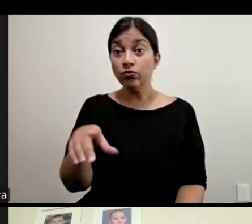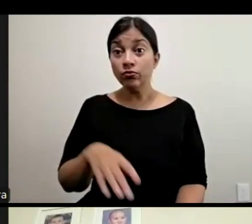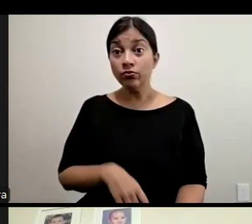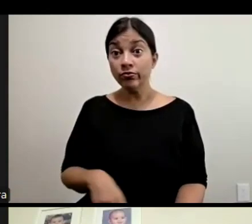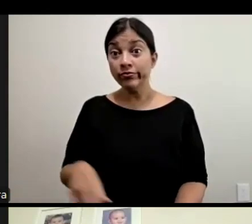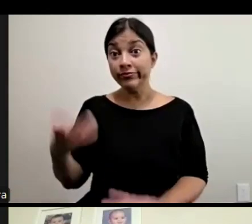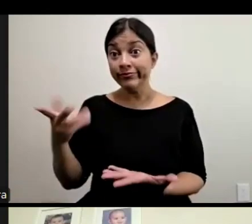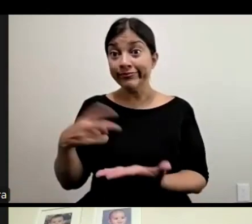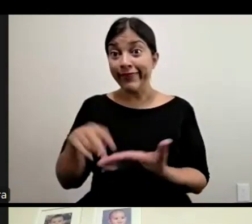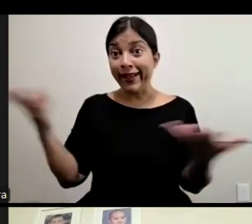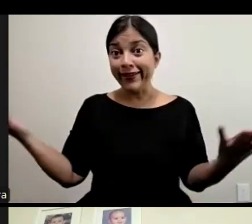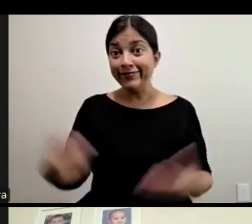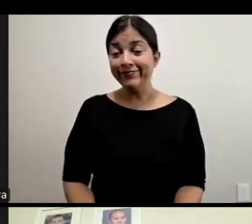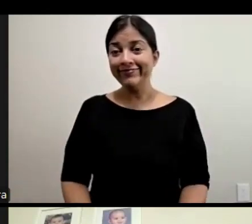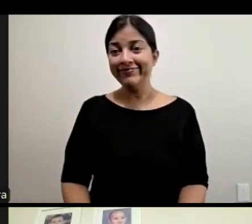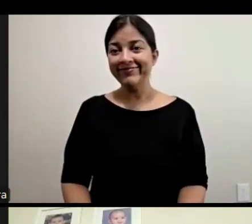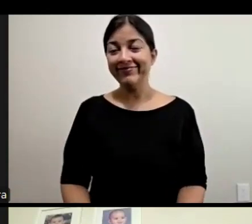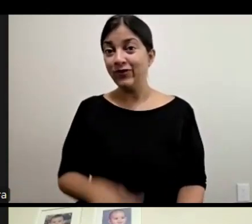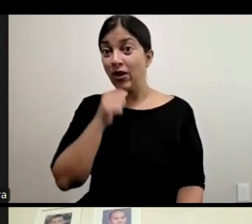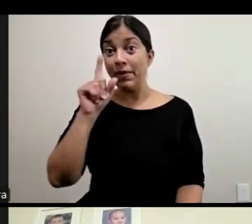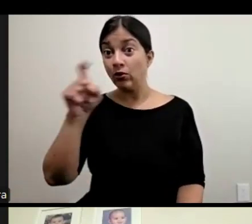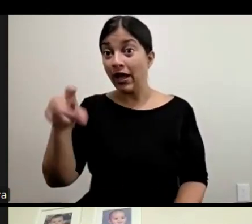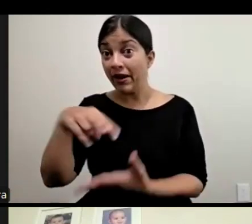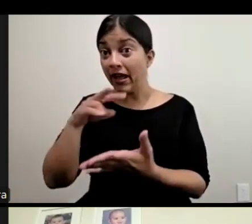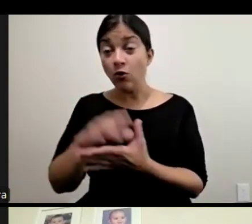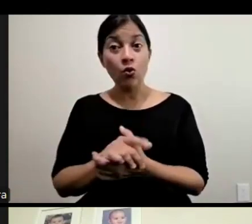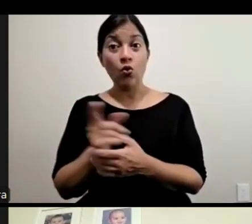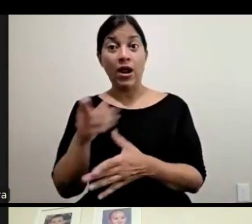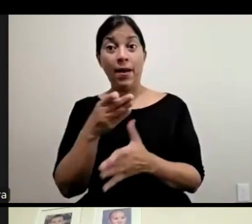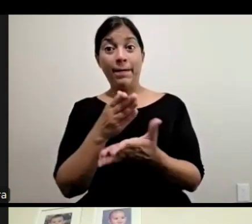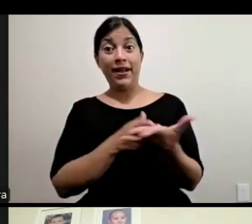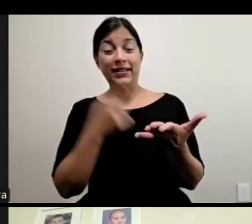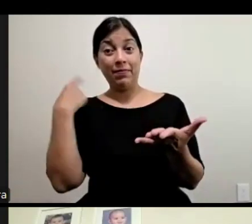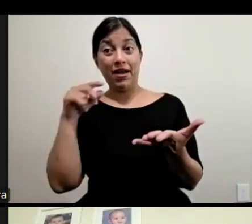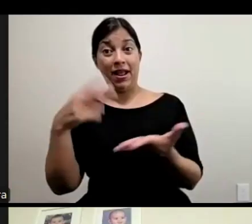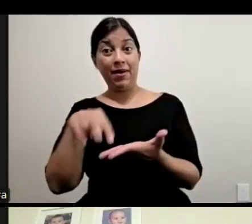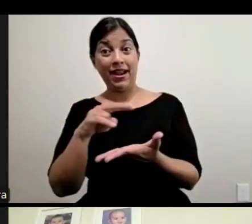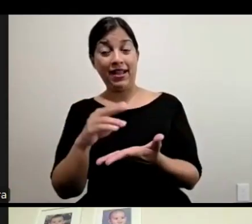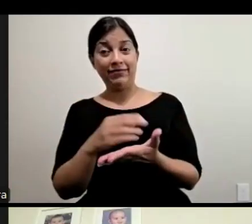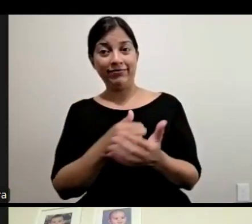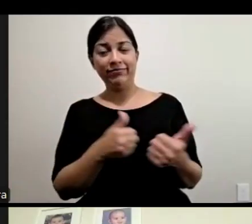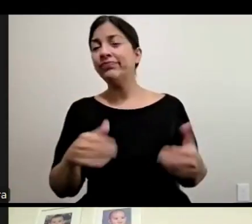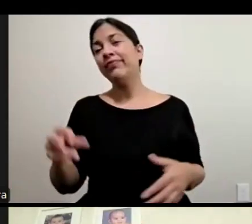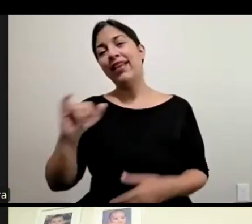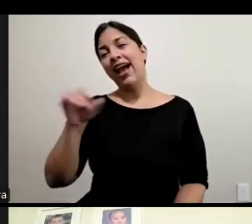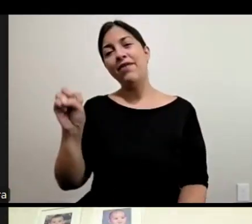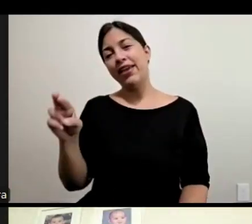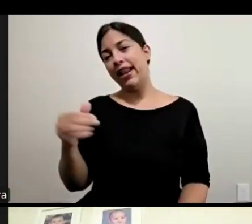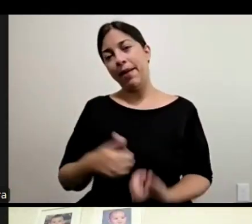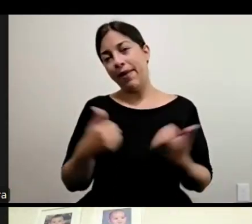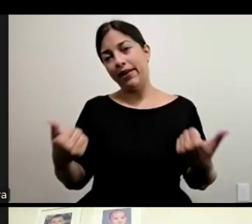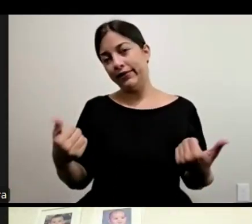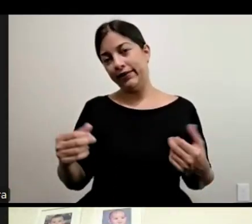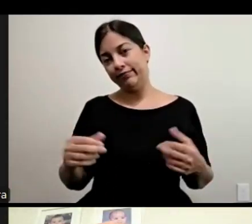escogerlo. Exacto. Tiene una escena de 15 minutos bailando. Javier es aparte, Javier es otra cosa, pero... Sí,